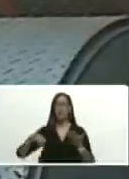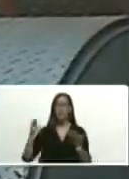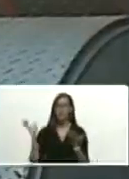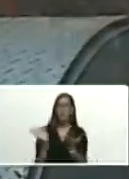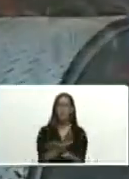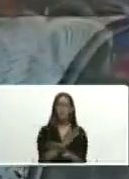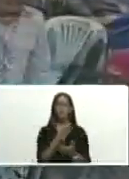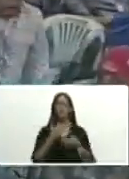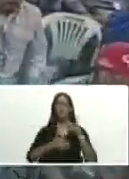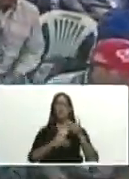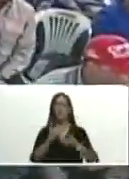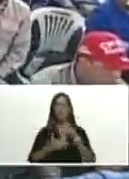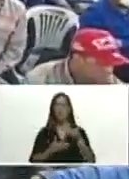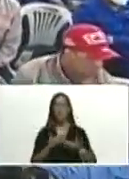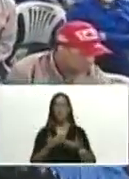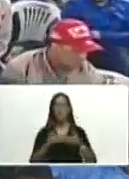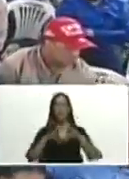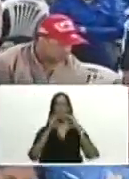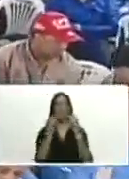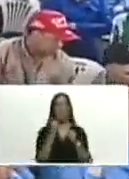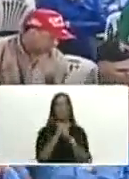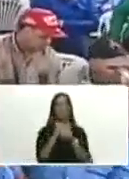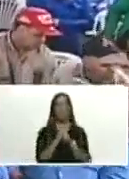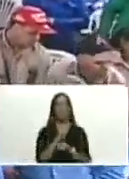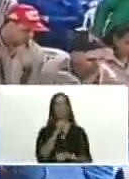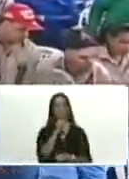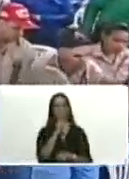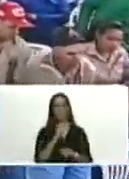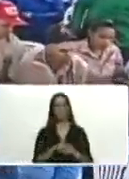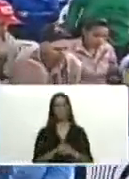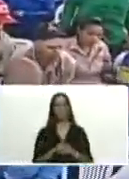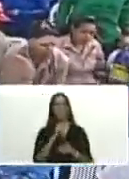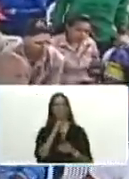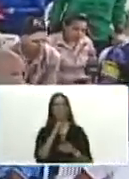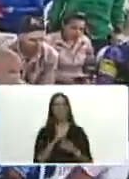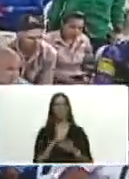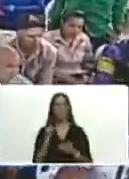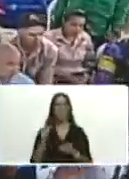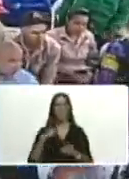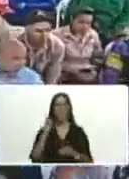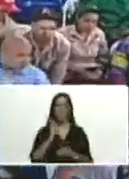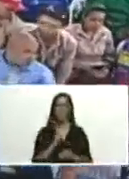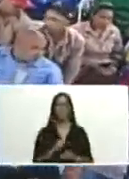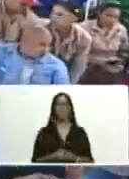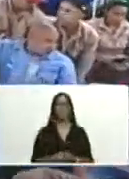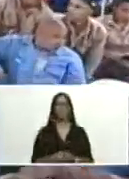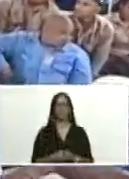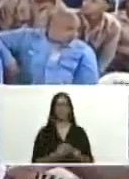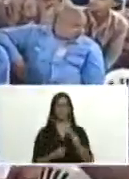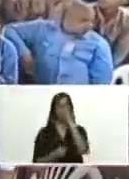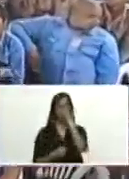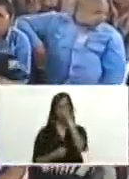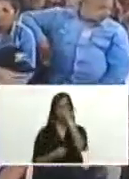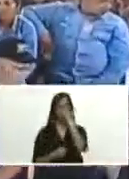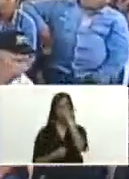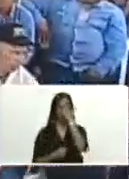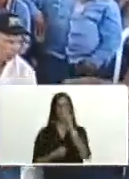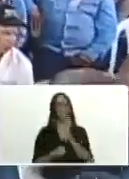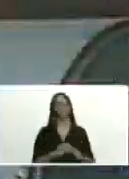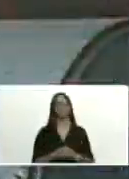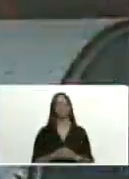por la clase Obrera en silencio en silencio como tiene que ser pero sin estridencia